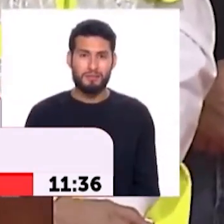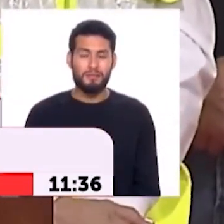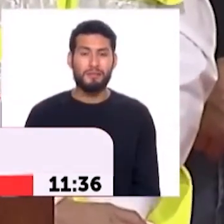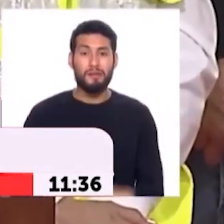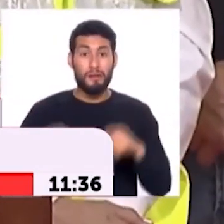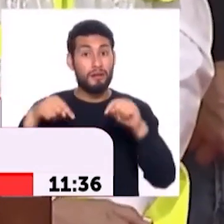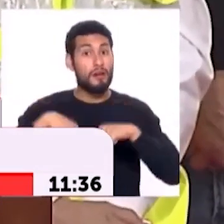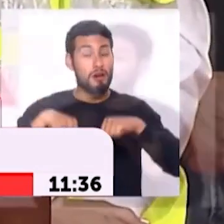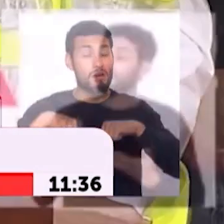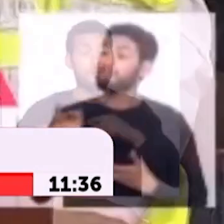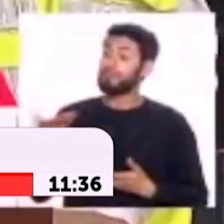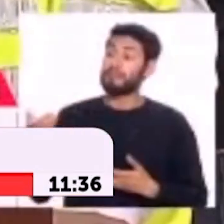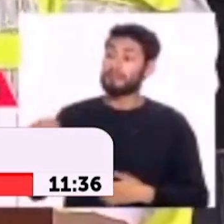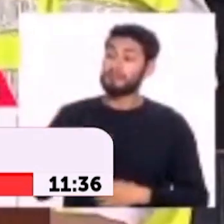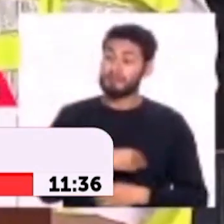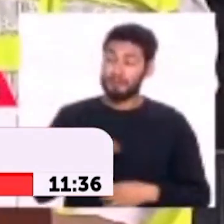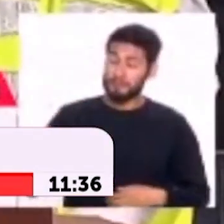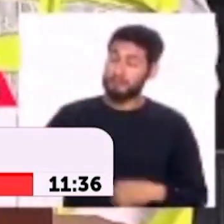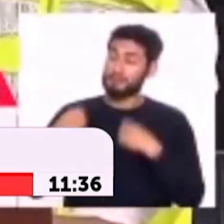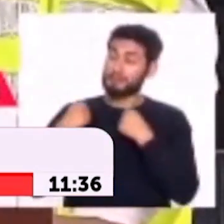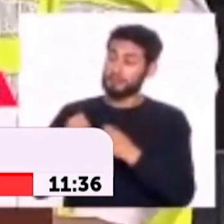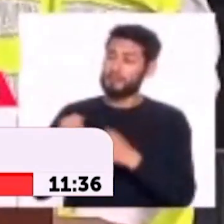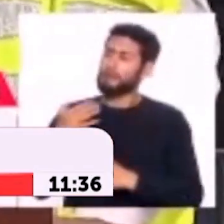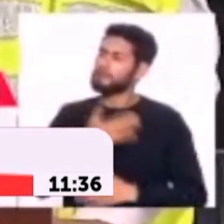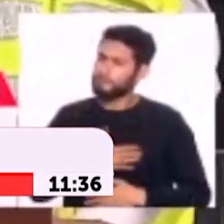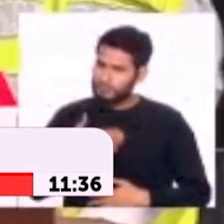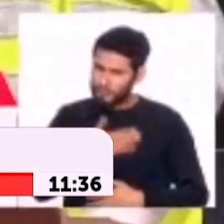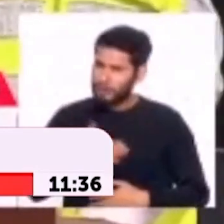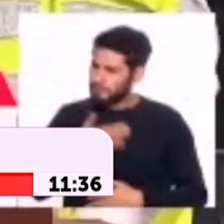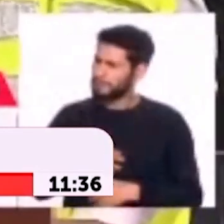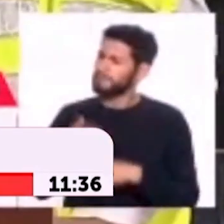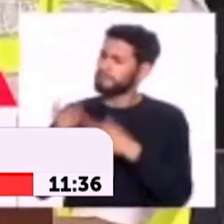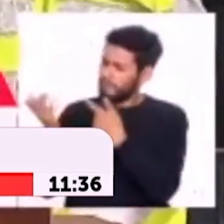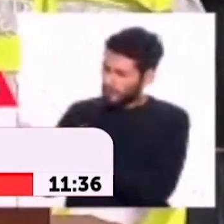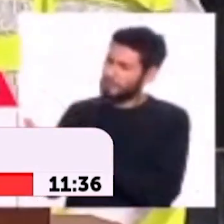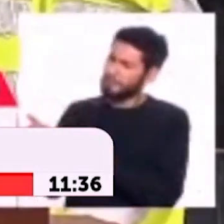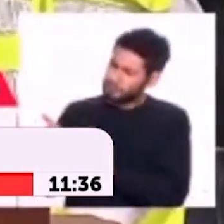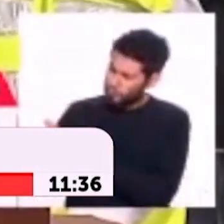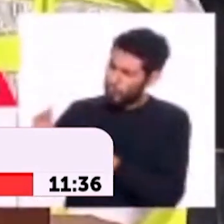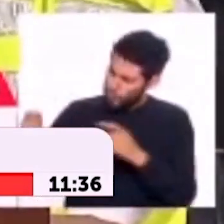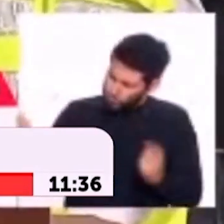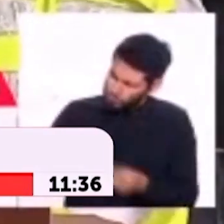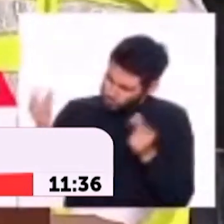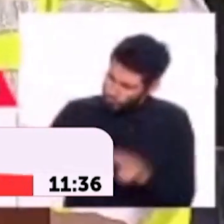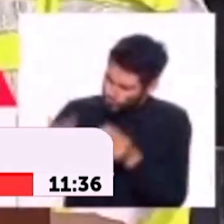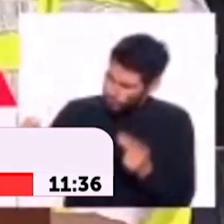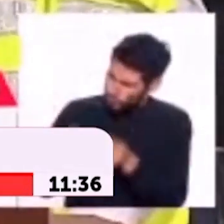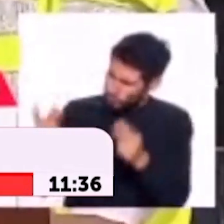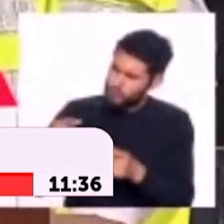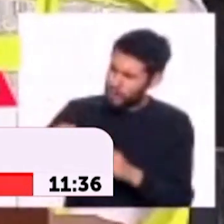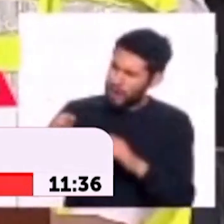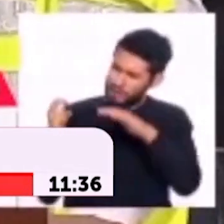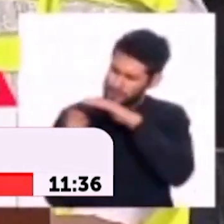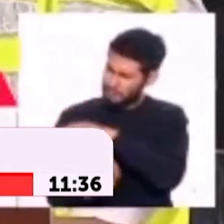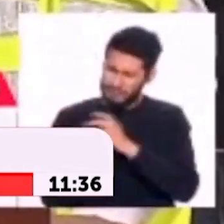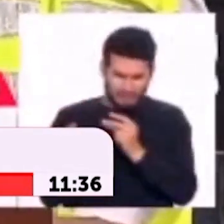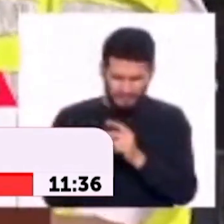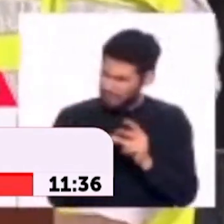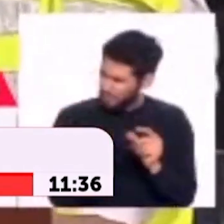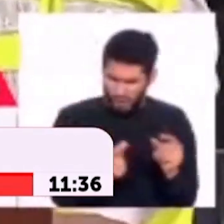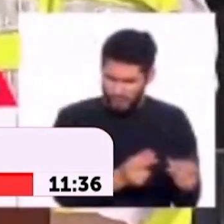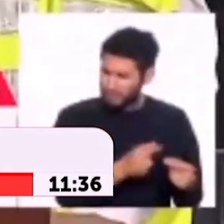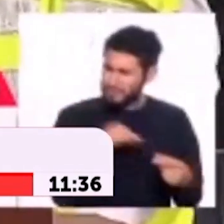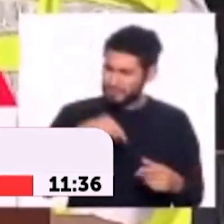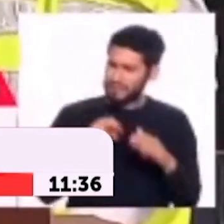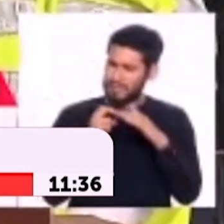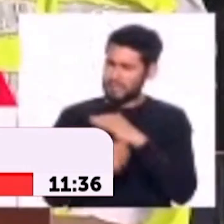Transportes, por favor, agilice usted la ejecución de los demás tramos de la línea 2 del Metro